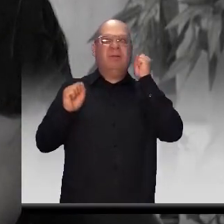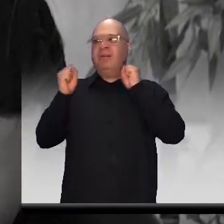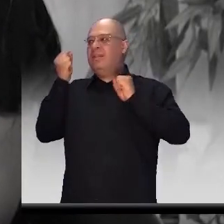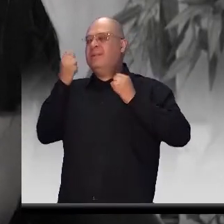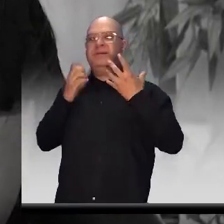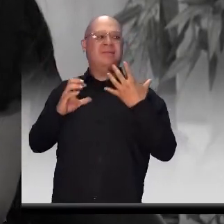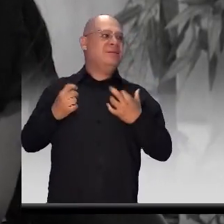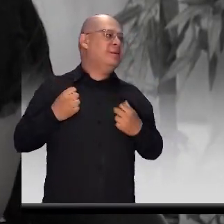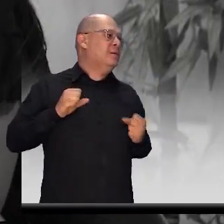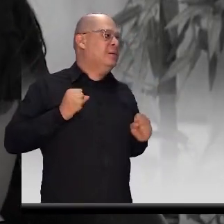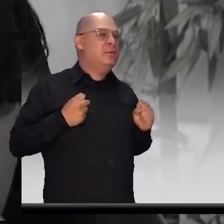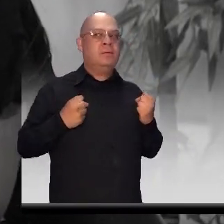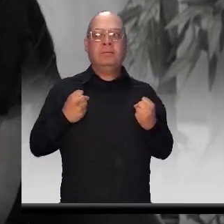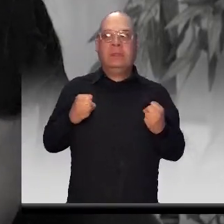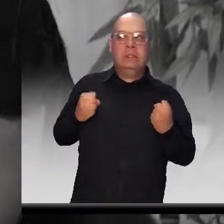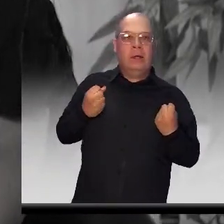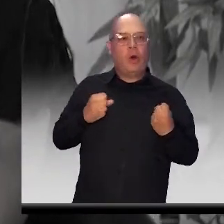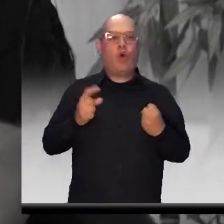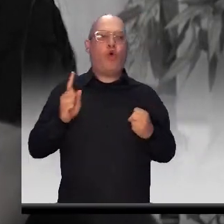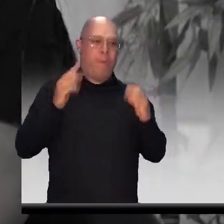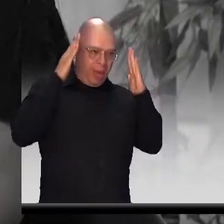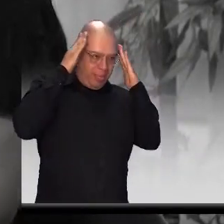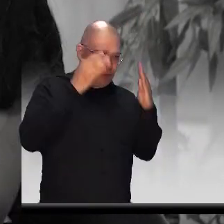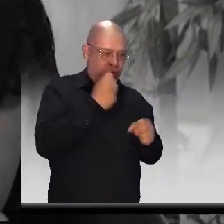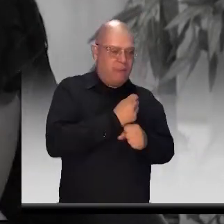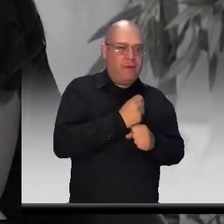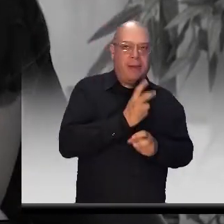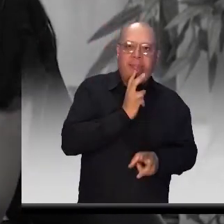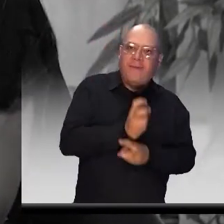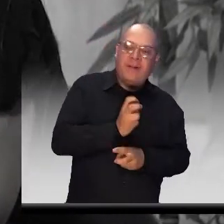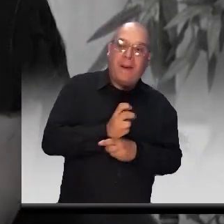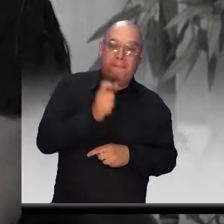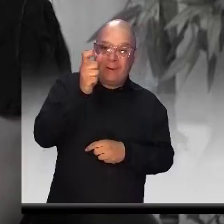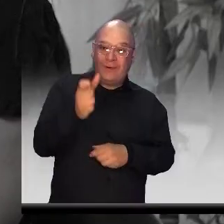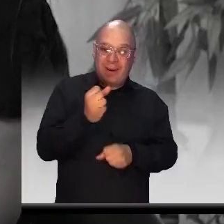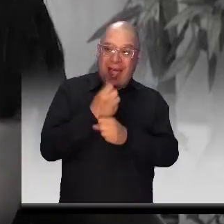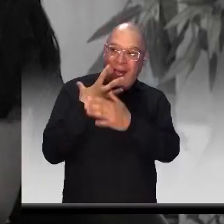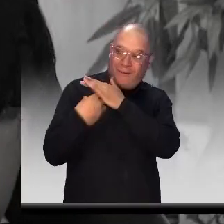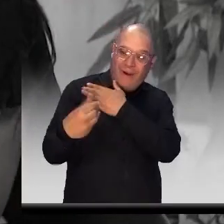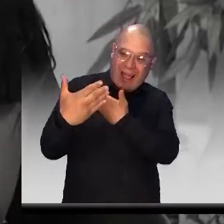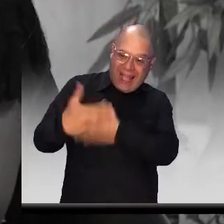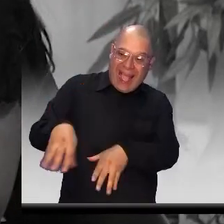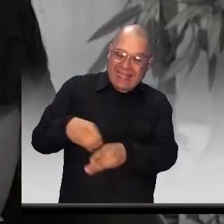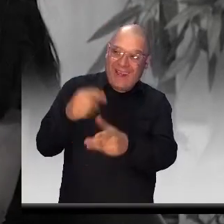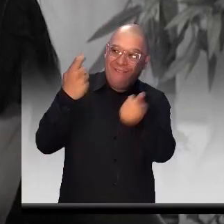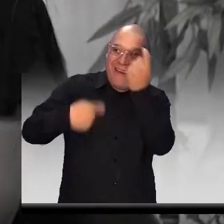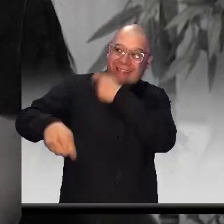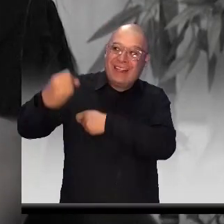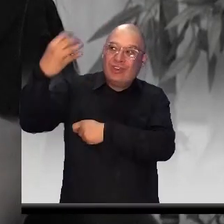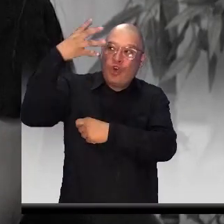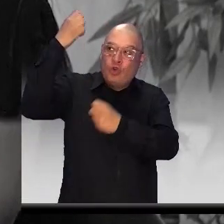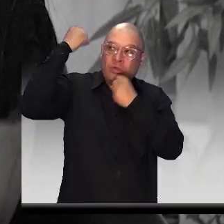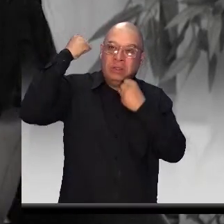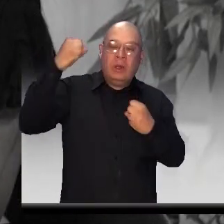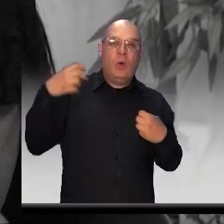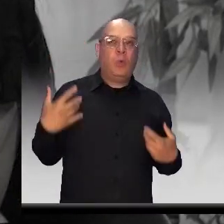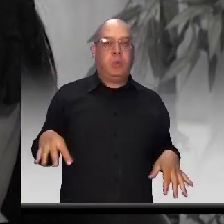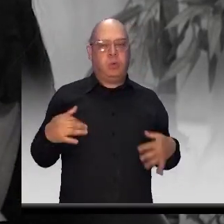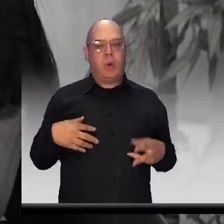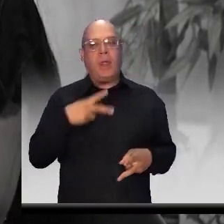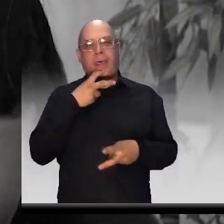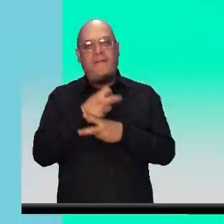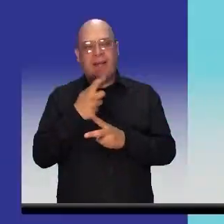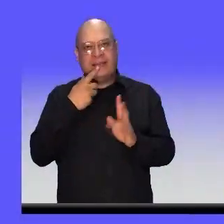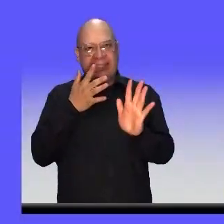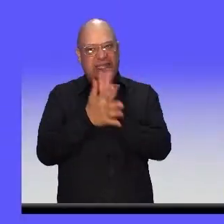concentración en el trabajo no es lo mismo. Los trabajadores que están expuestos, los trabajadores informales también empiezan a sufrir eso que mencionaba ahora, el tema del